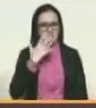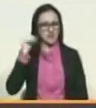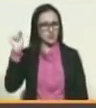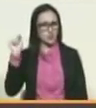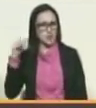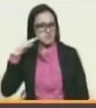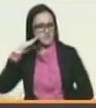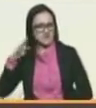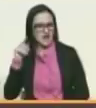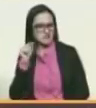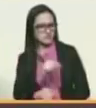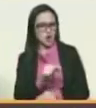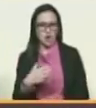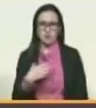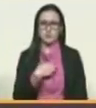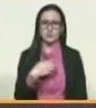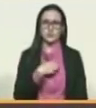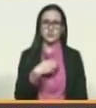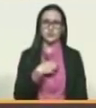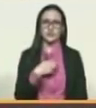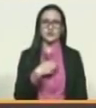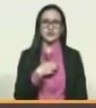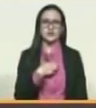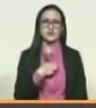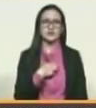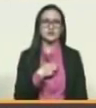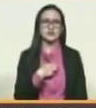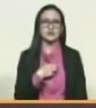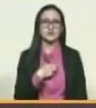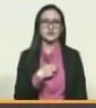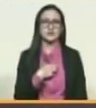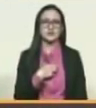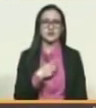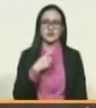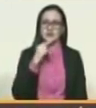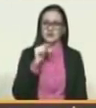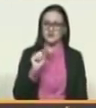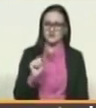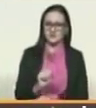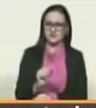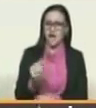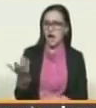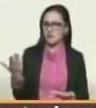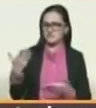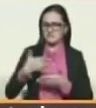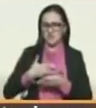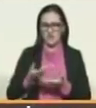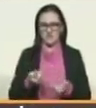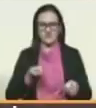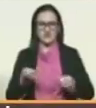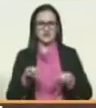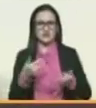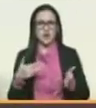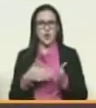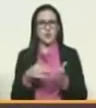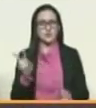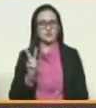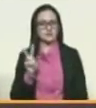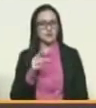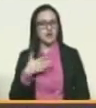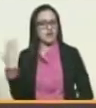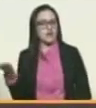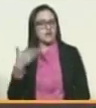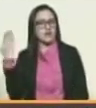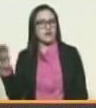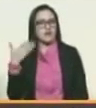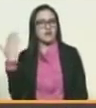militar. Él no puede venir a un país a alardear del criminal bloqueo financiero contra nuestra patria. Él